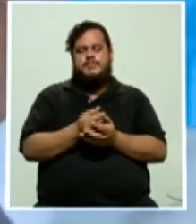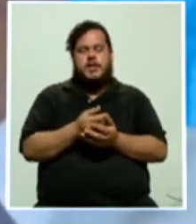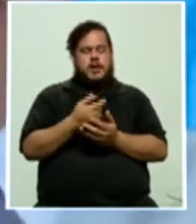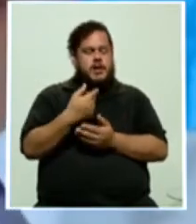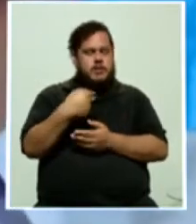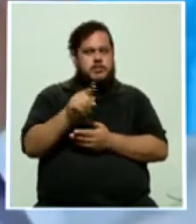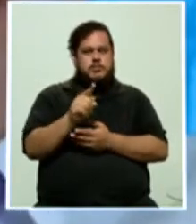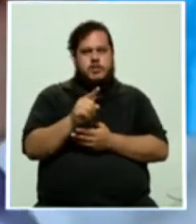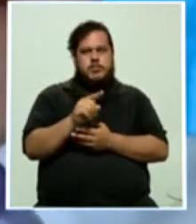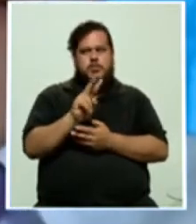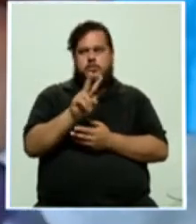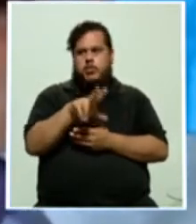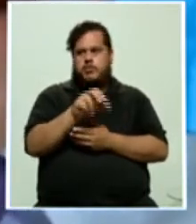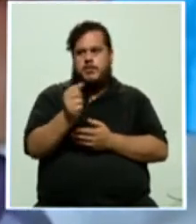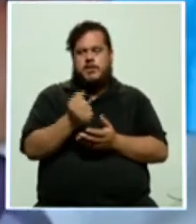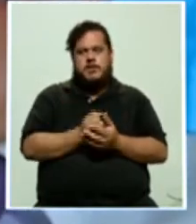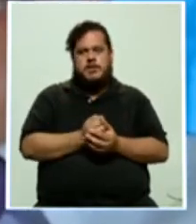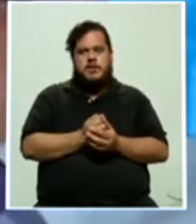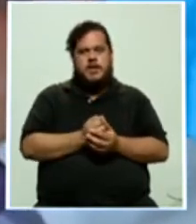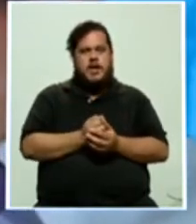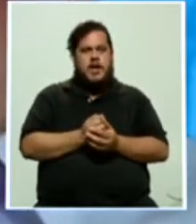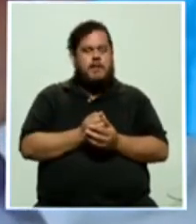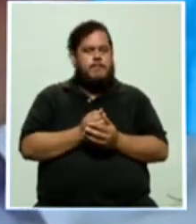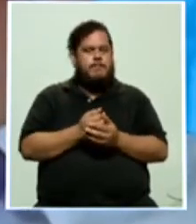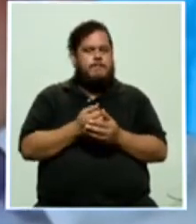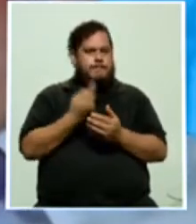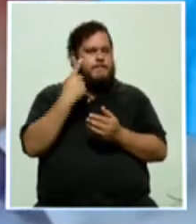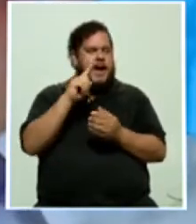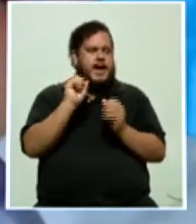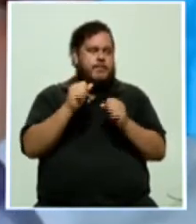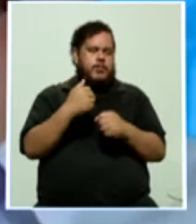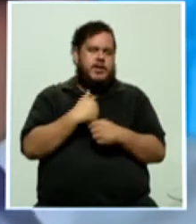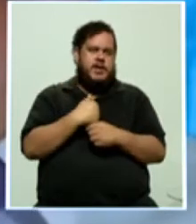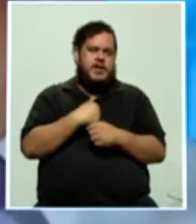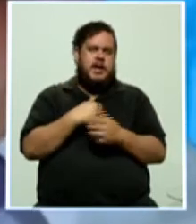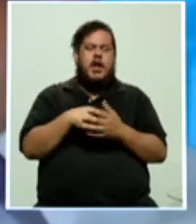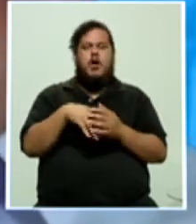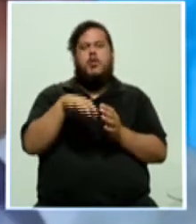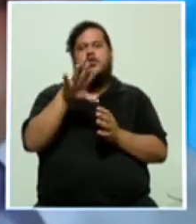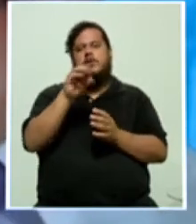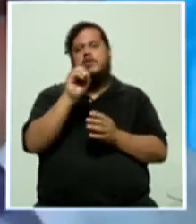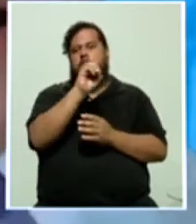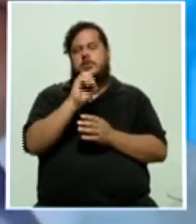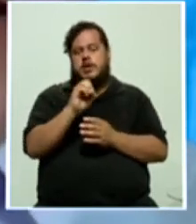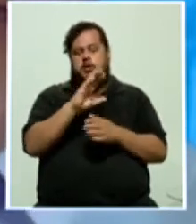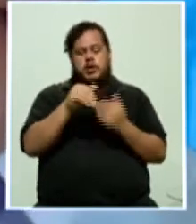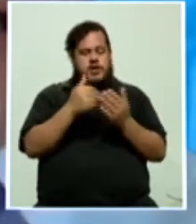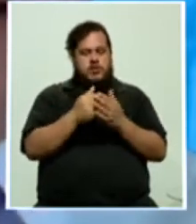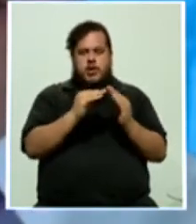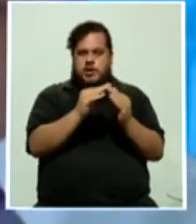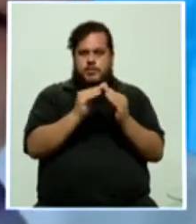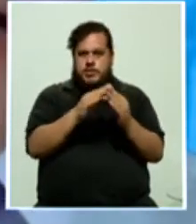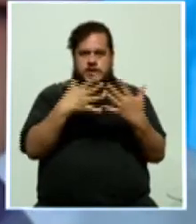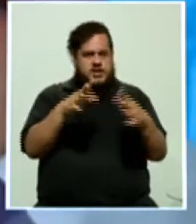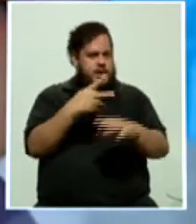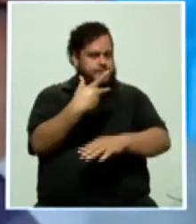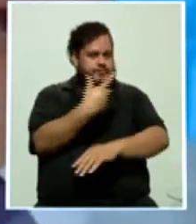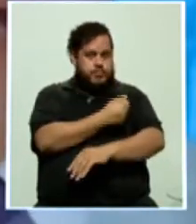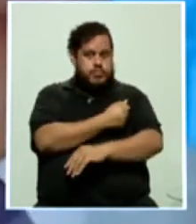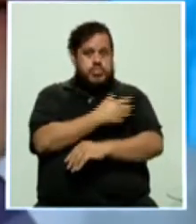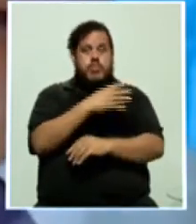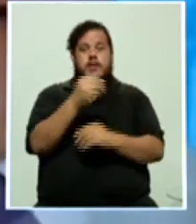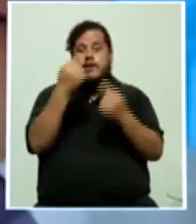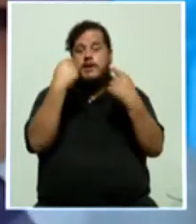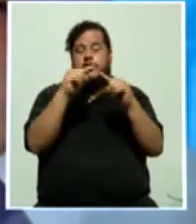próximos 2 meses a poder llegar a tener un 70% de la población de Israel vacunada y lograr